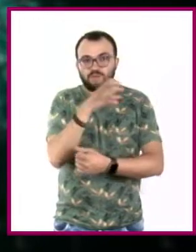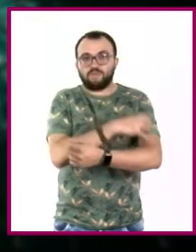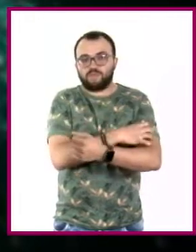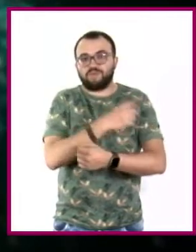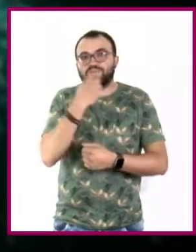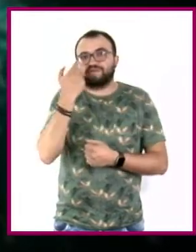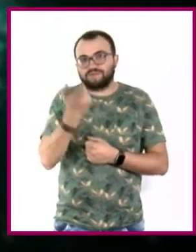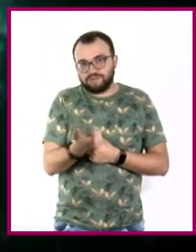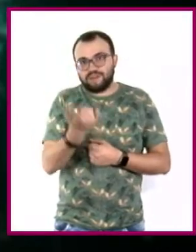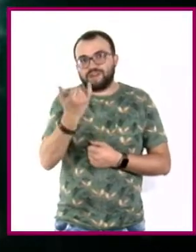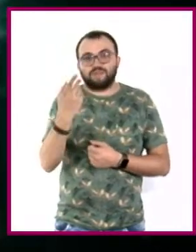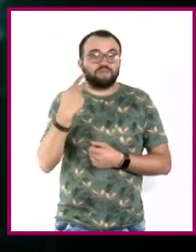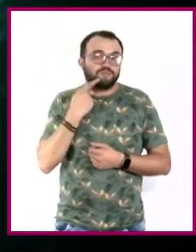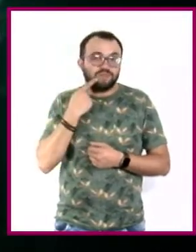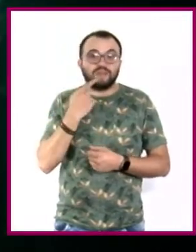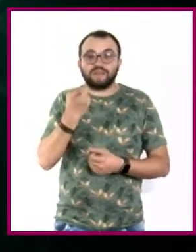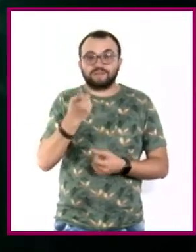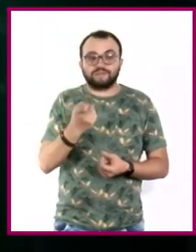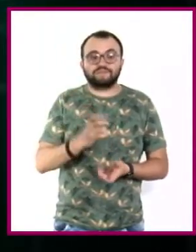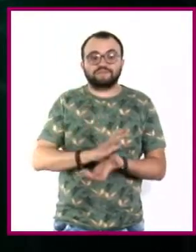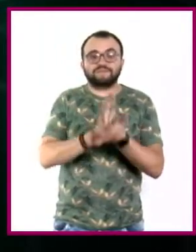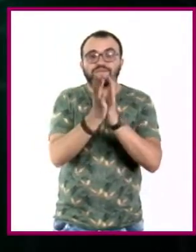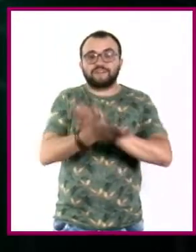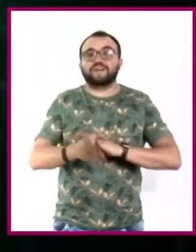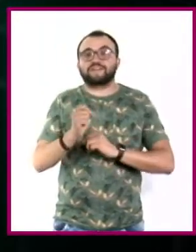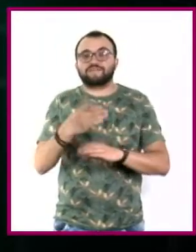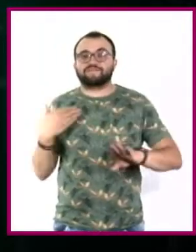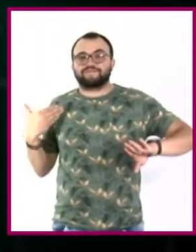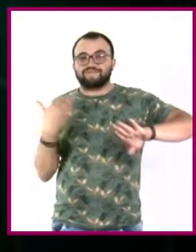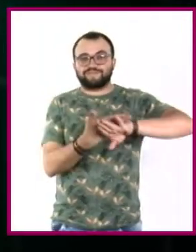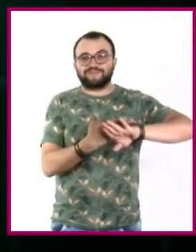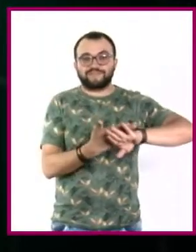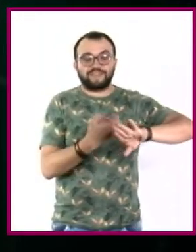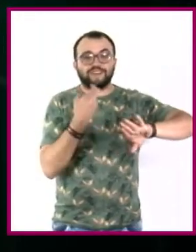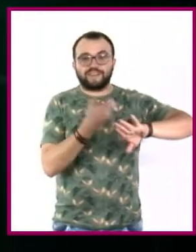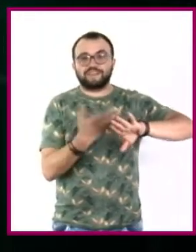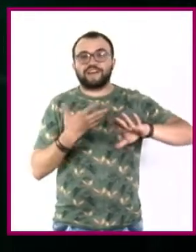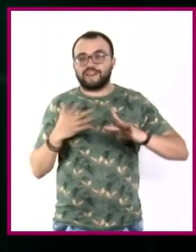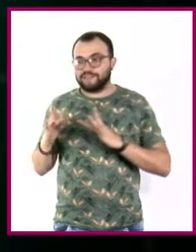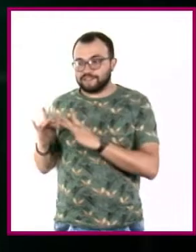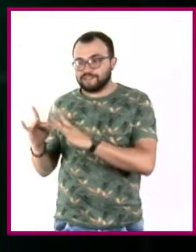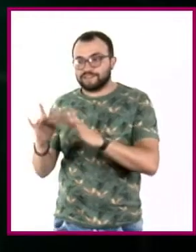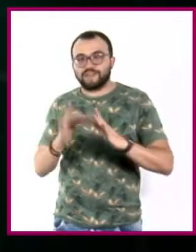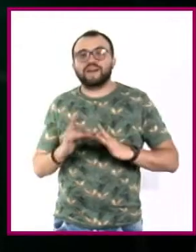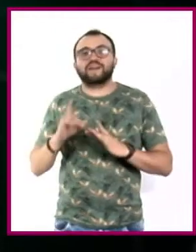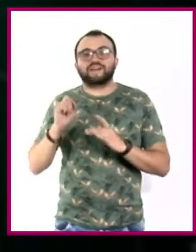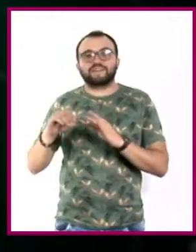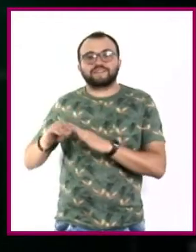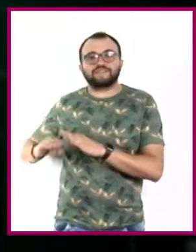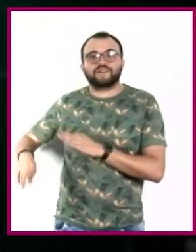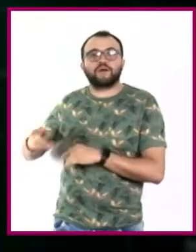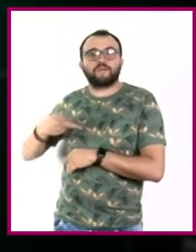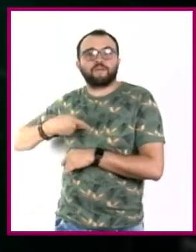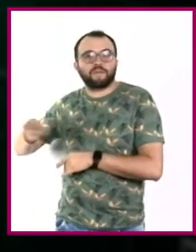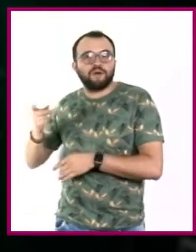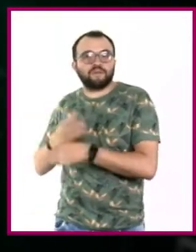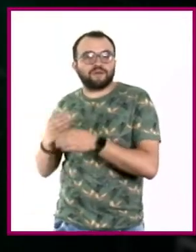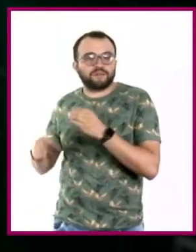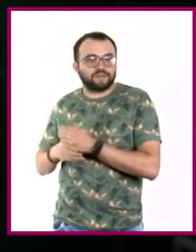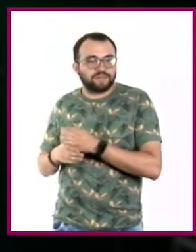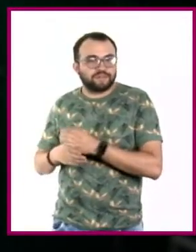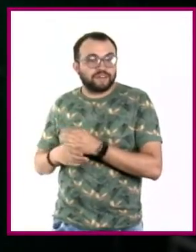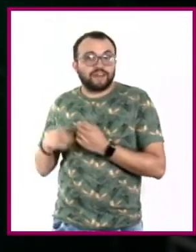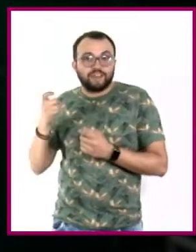y económico se convierten en contraélites que hacen alianza con las clases menos favorecidas. La